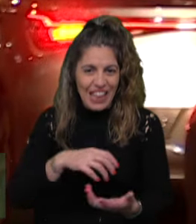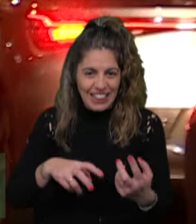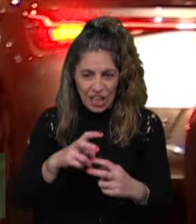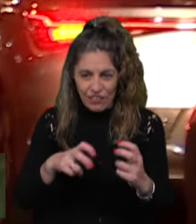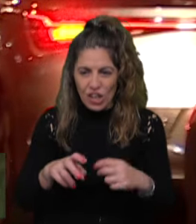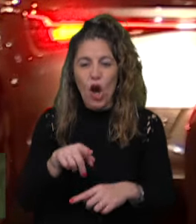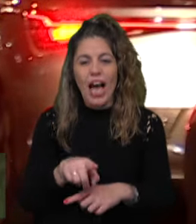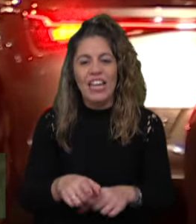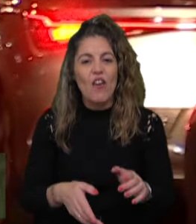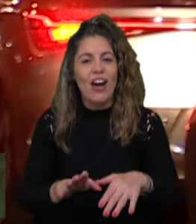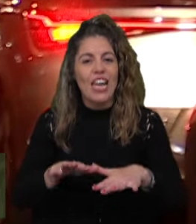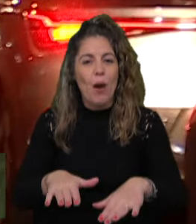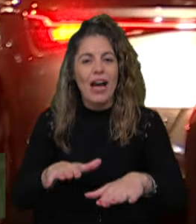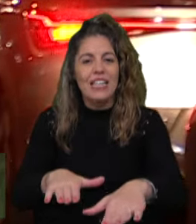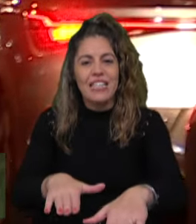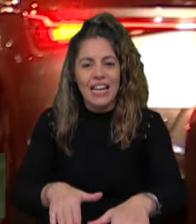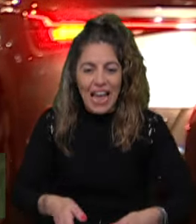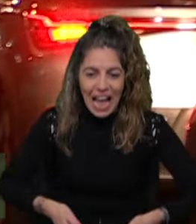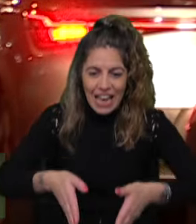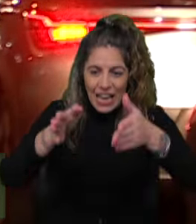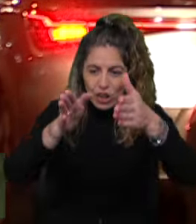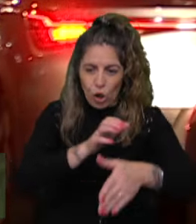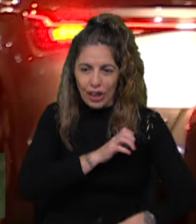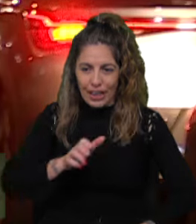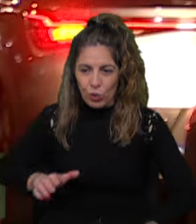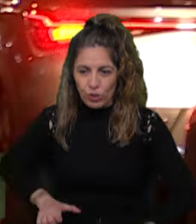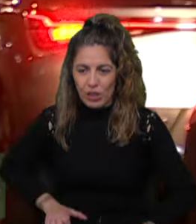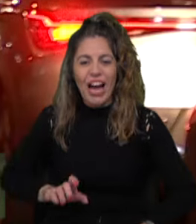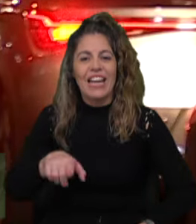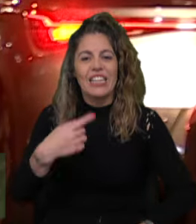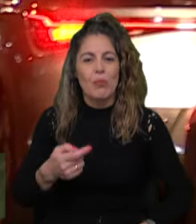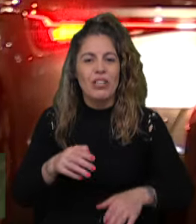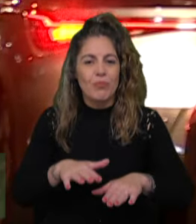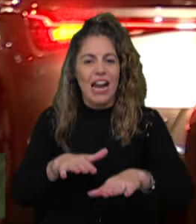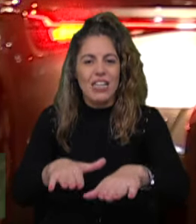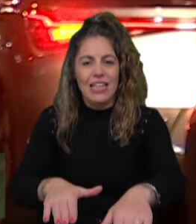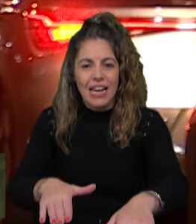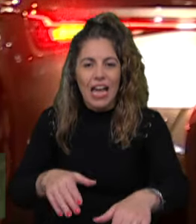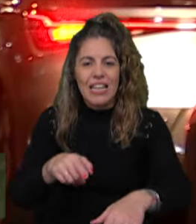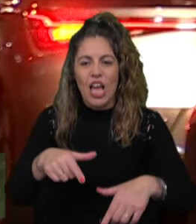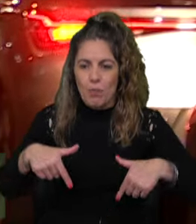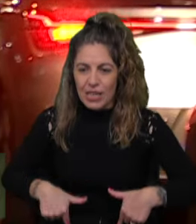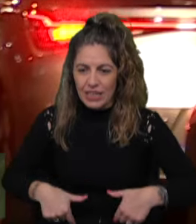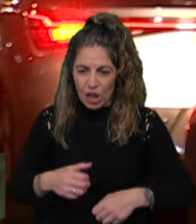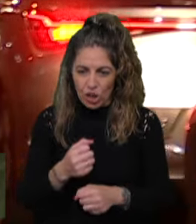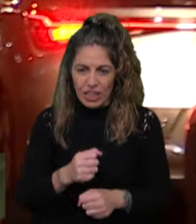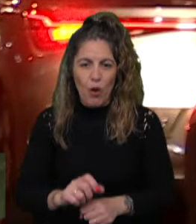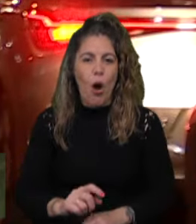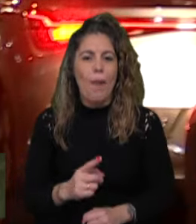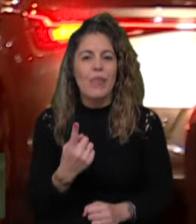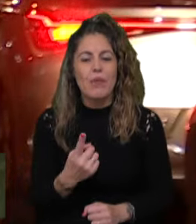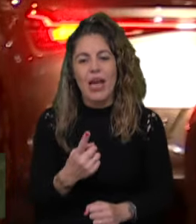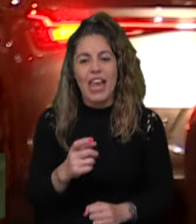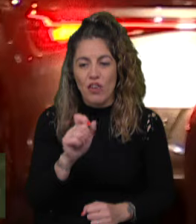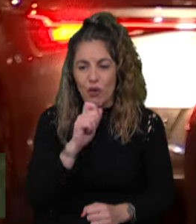van a marchar hacia Torre Ejecutiva y luego hacia el Ministerio de Trabajo y Seguridad Social. Seguramente en el primer informativo de